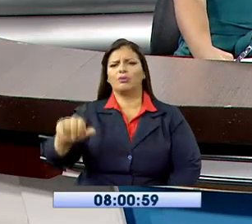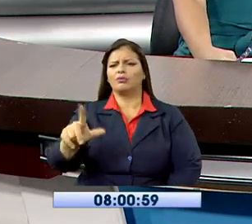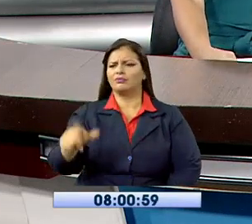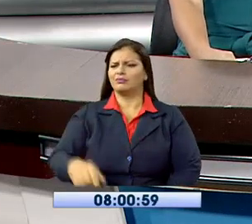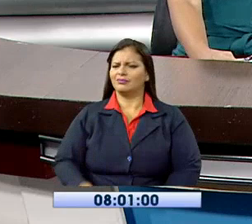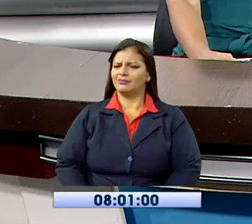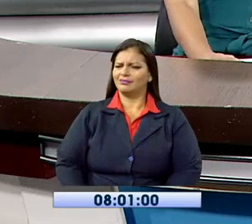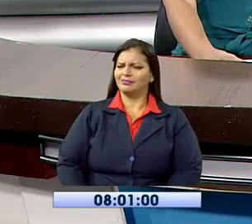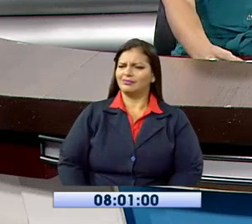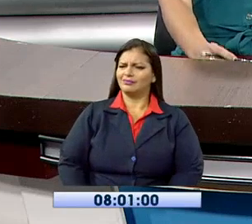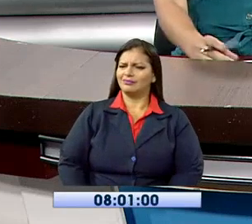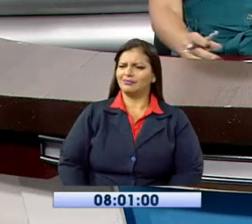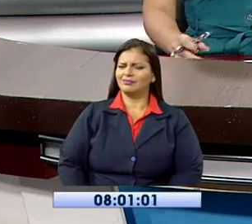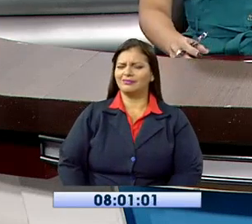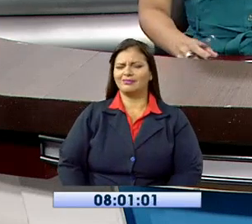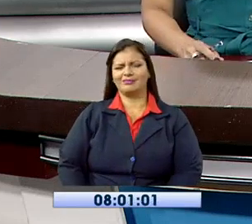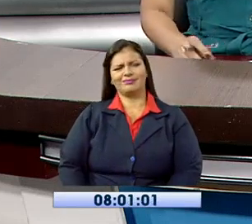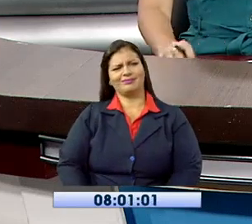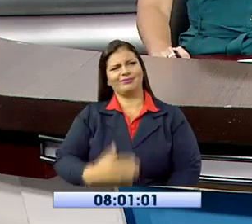2018. Ya estamos.